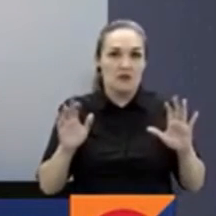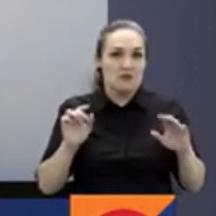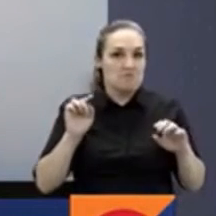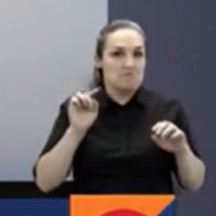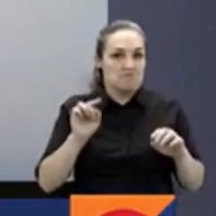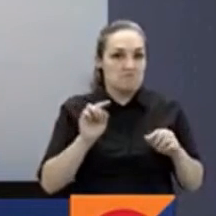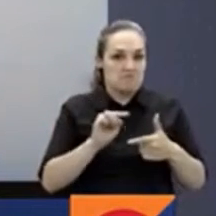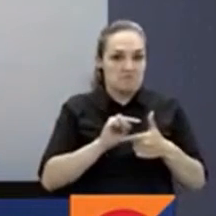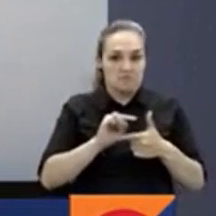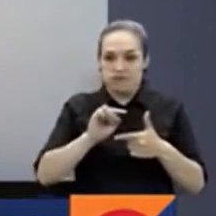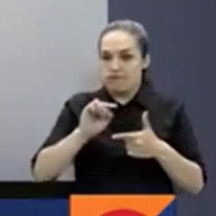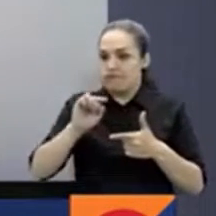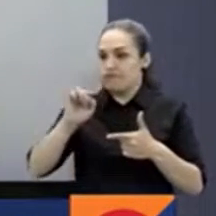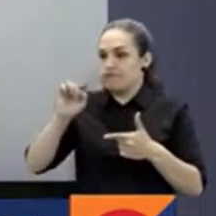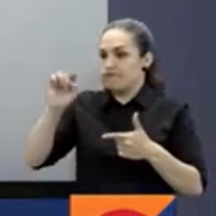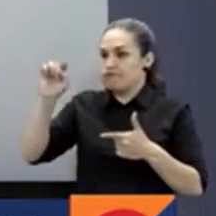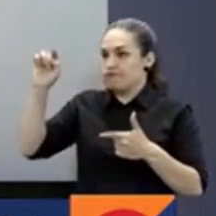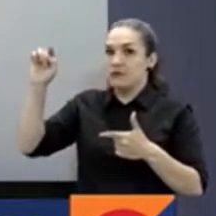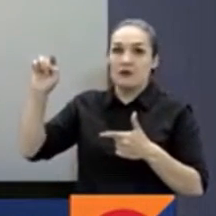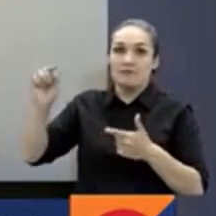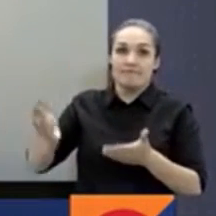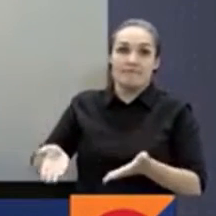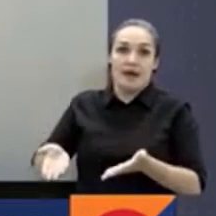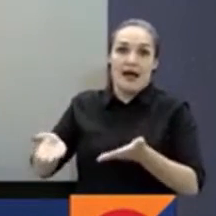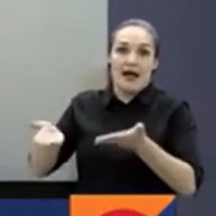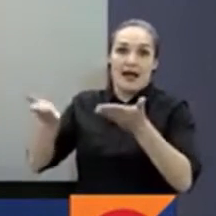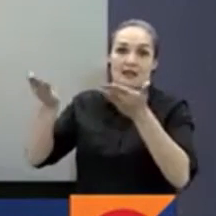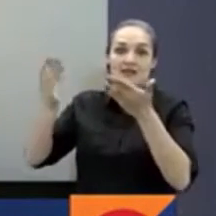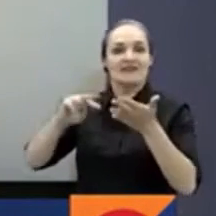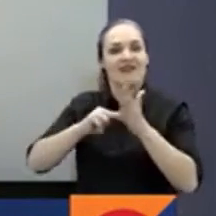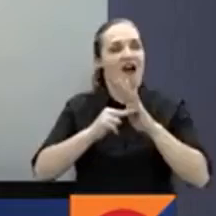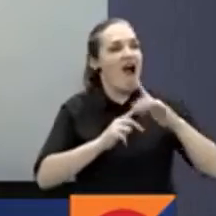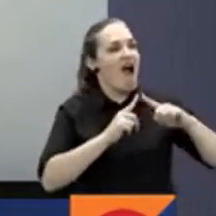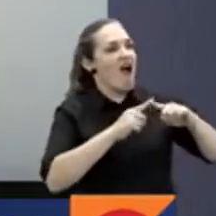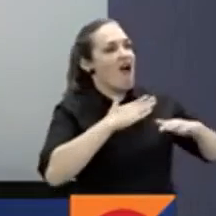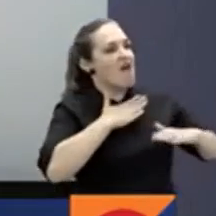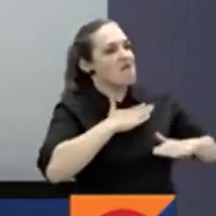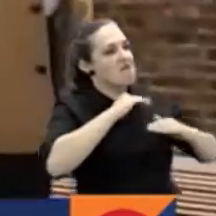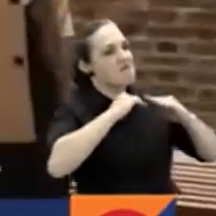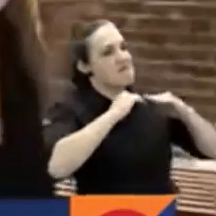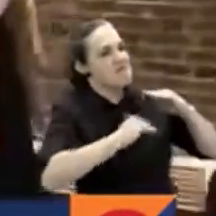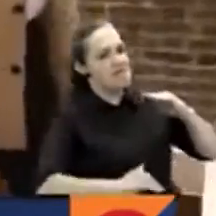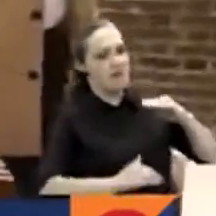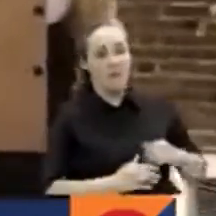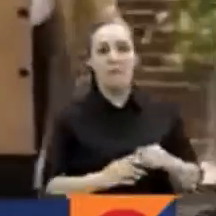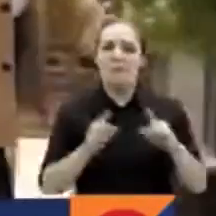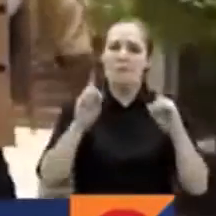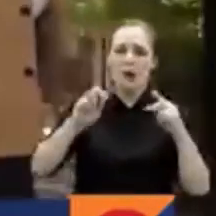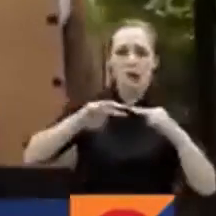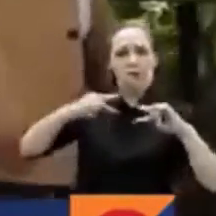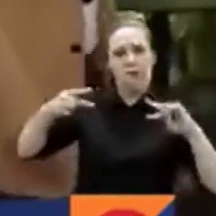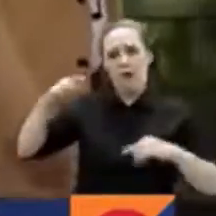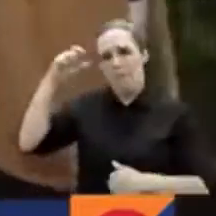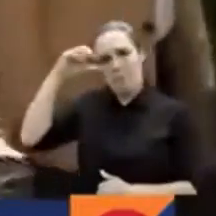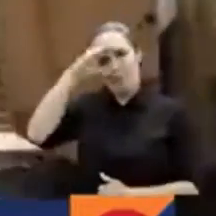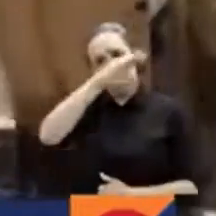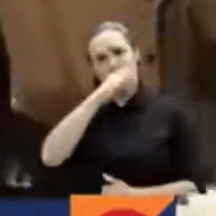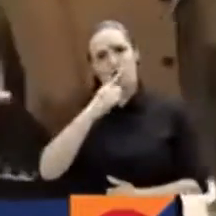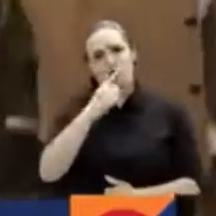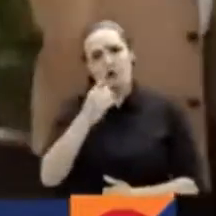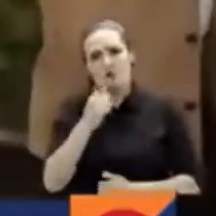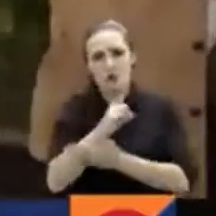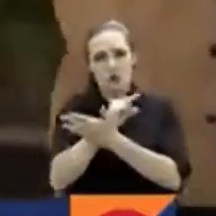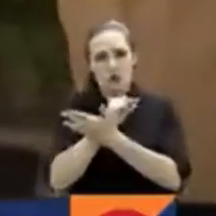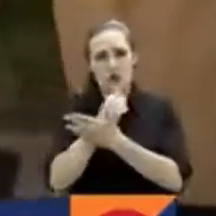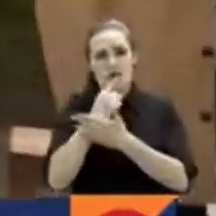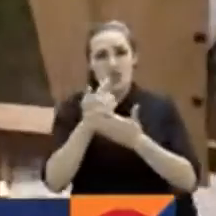los indicadores macroeconómicos no sean muy favorables en el corto plazo. Pero el presidente Gustavo Petro expresó en